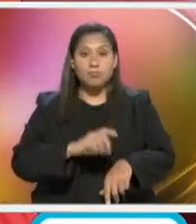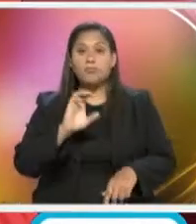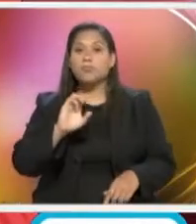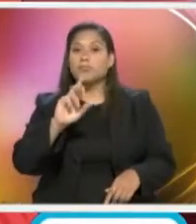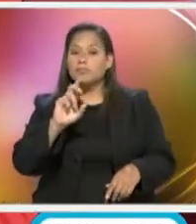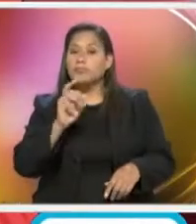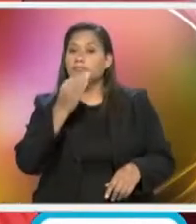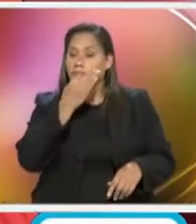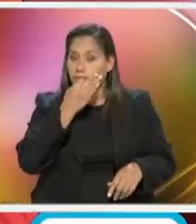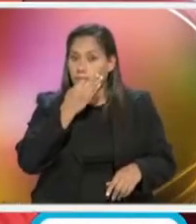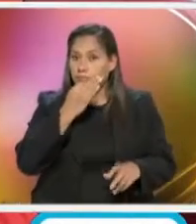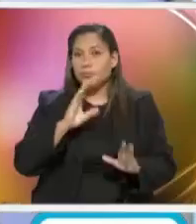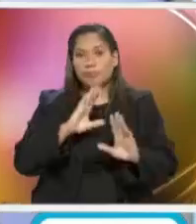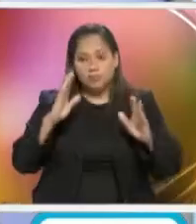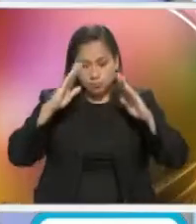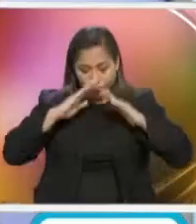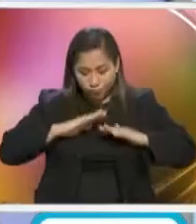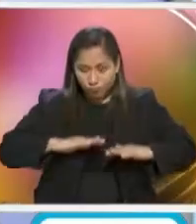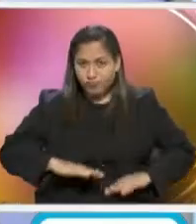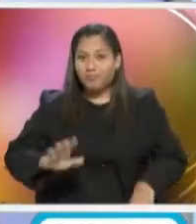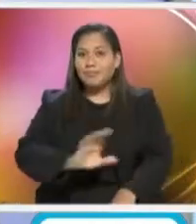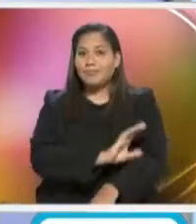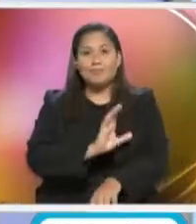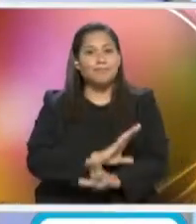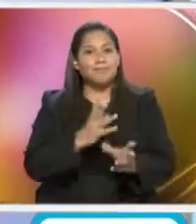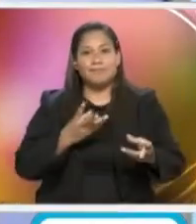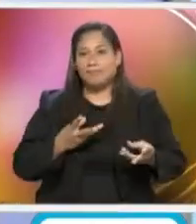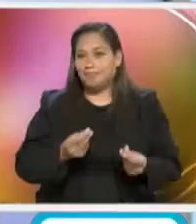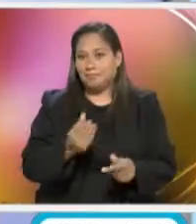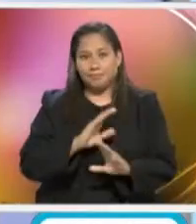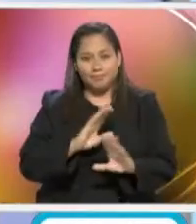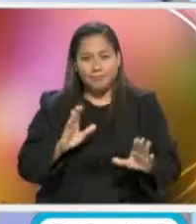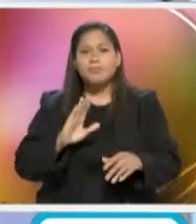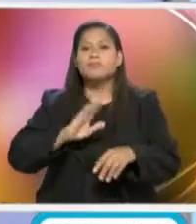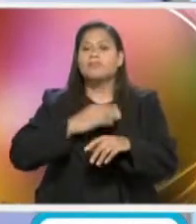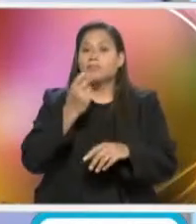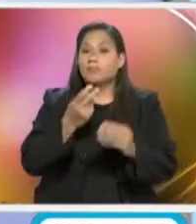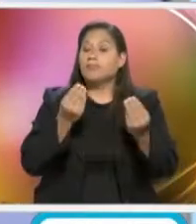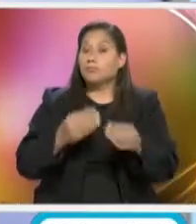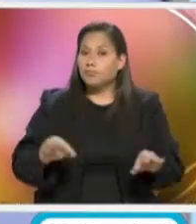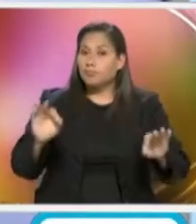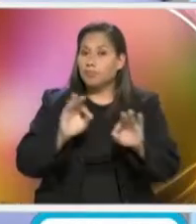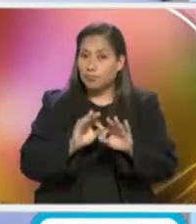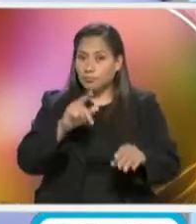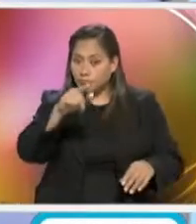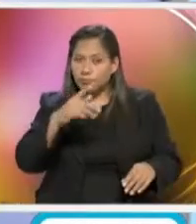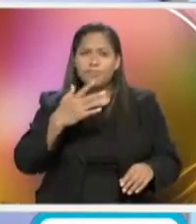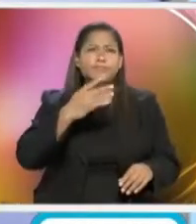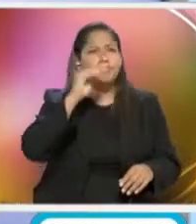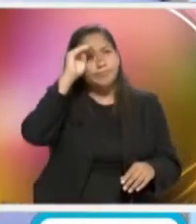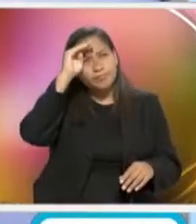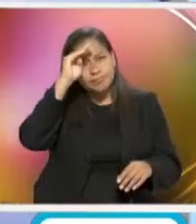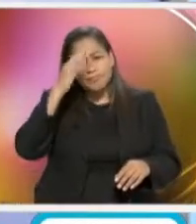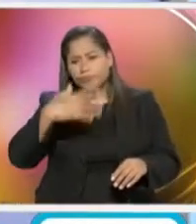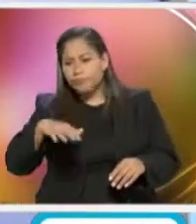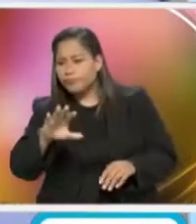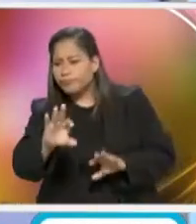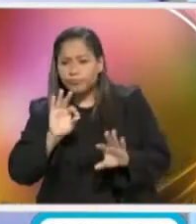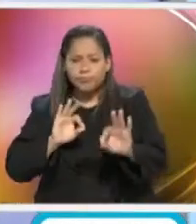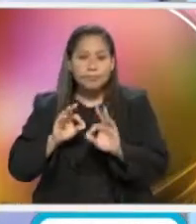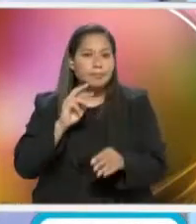media hora, pues ya se te bajó toda esa Ya energía, eso se ¿no? fue. Entonces, por eso es muy importante buscar